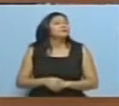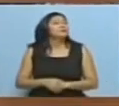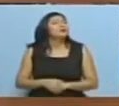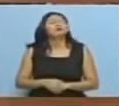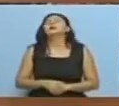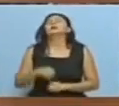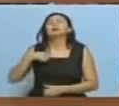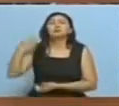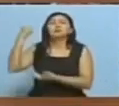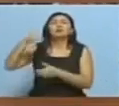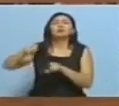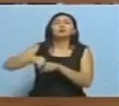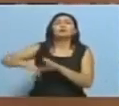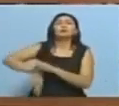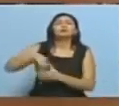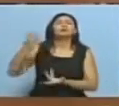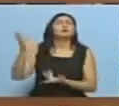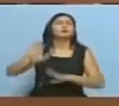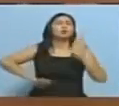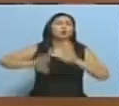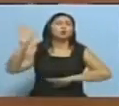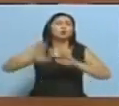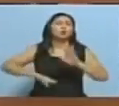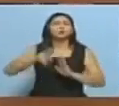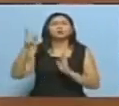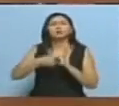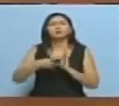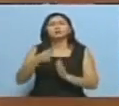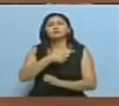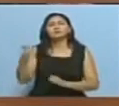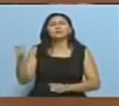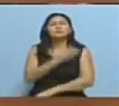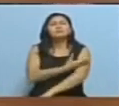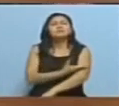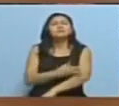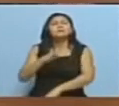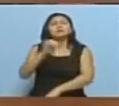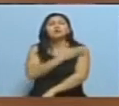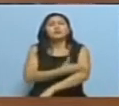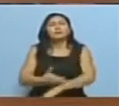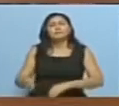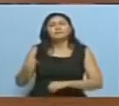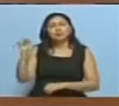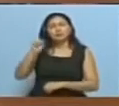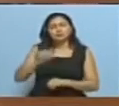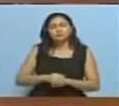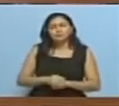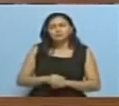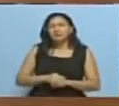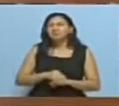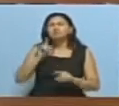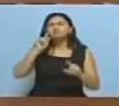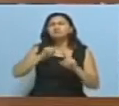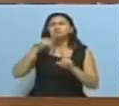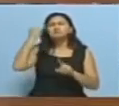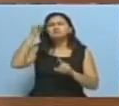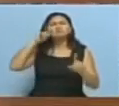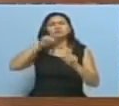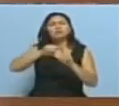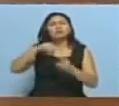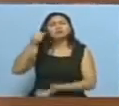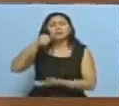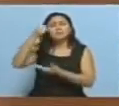bolsa concursable de 2.100 millones de pesos. Y la idea que tenemos con esta